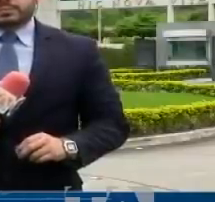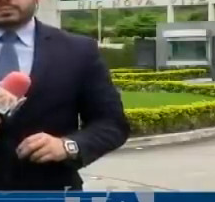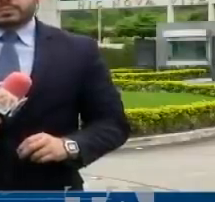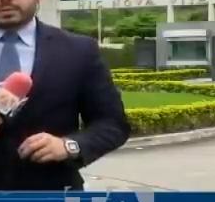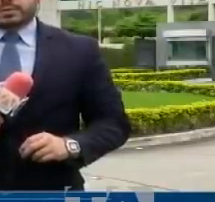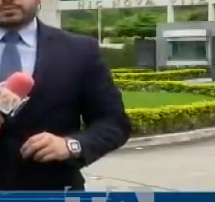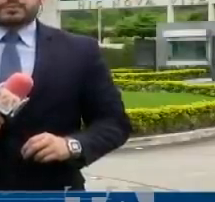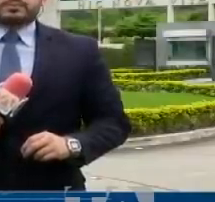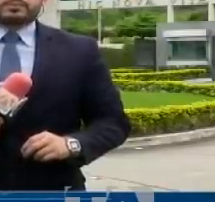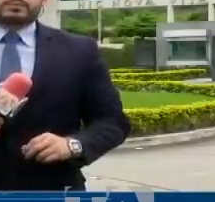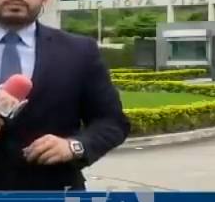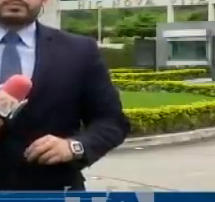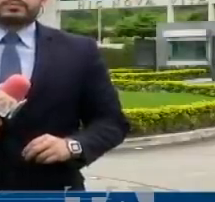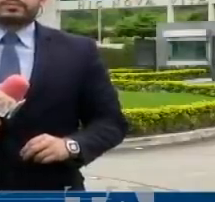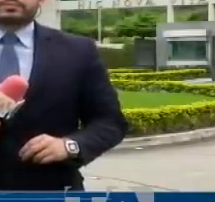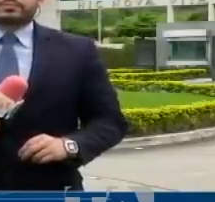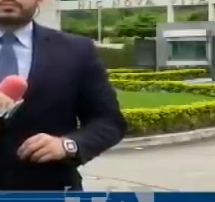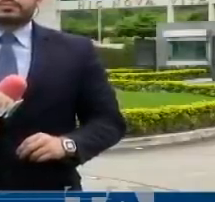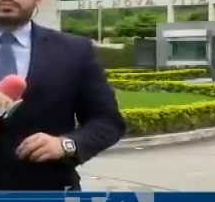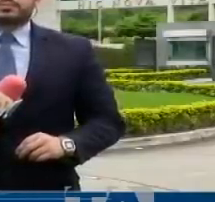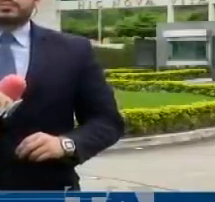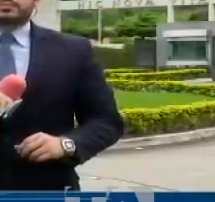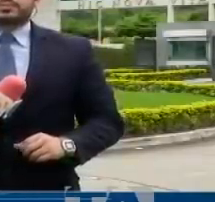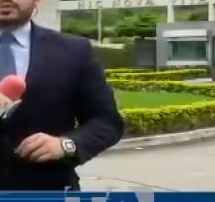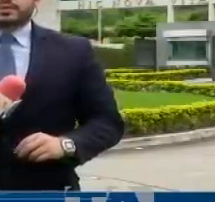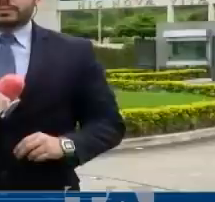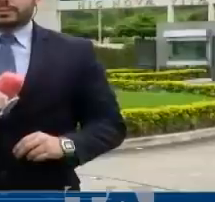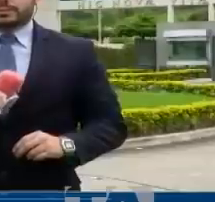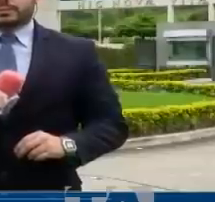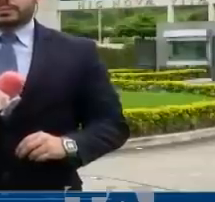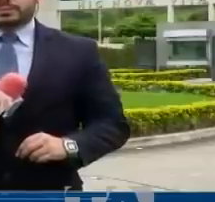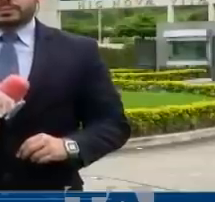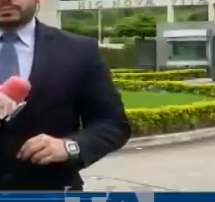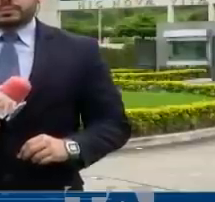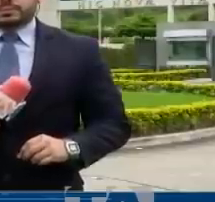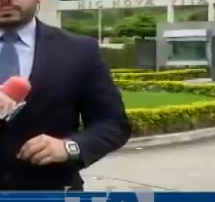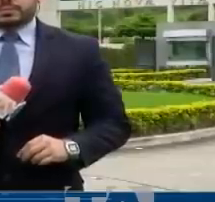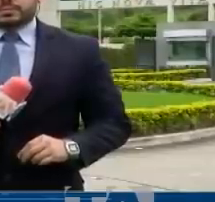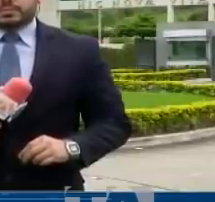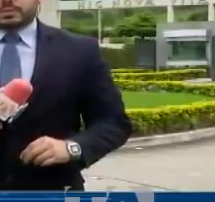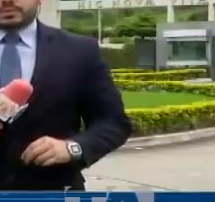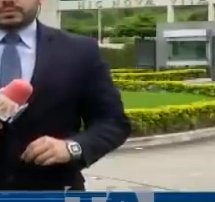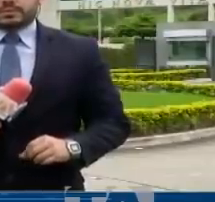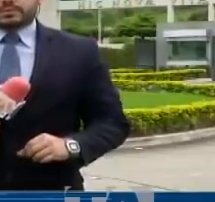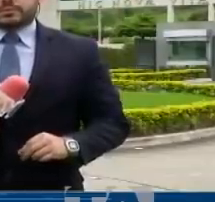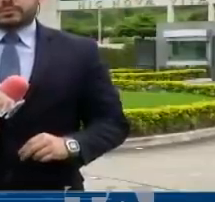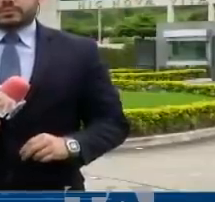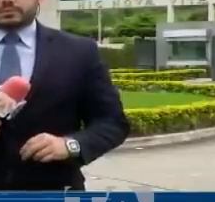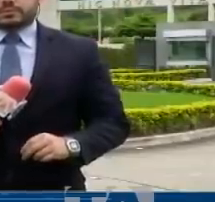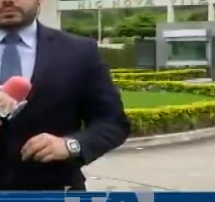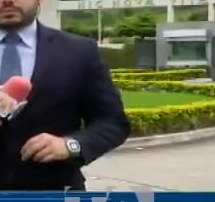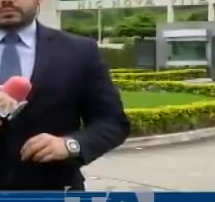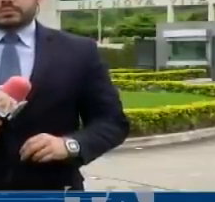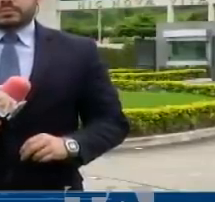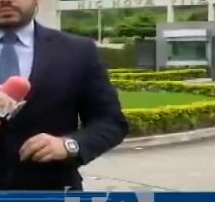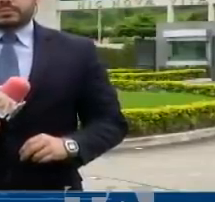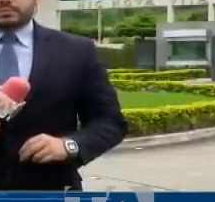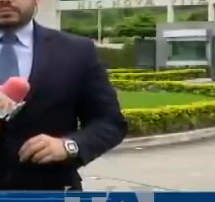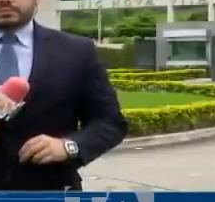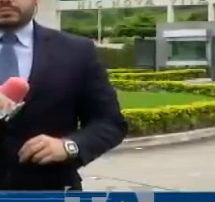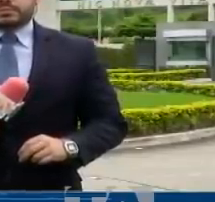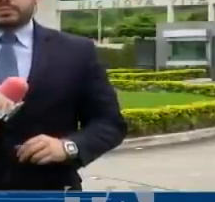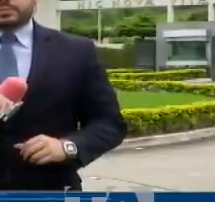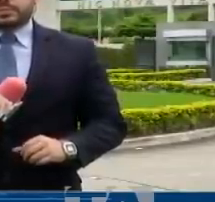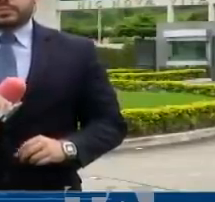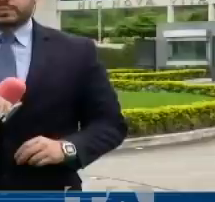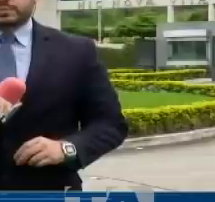Liz? Amigos, muy buenas tardes. Mientras las investigaciones continúan para buscar aclarar qué fue lo que ocurrió ayer. Empezamos con